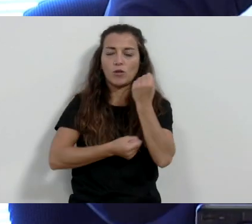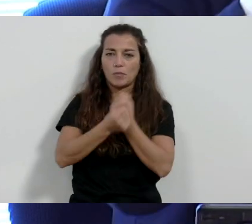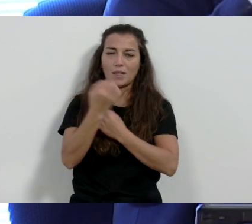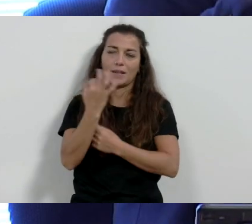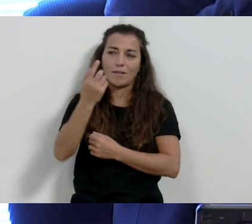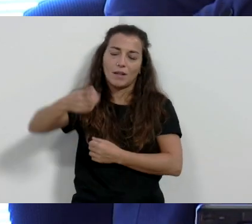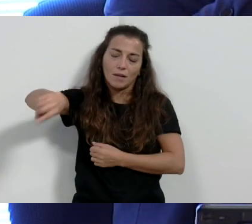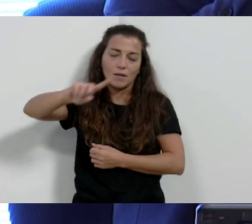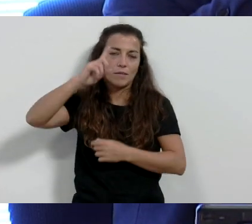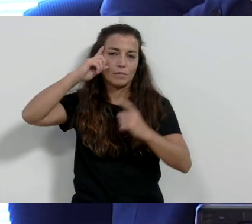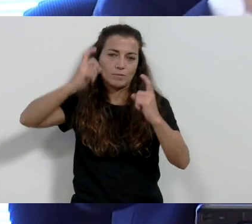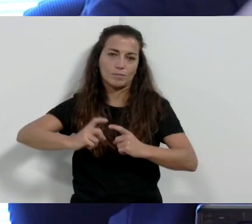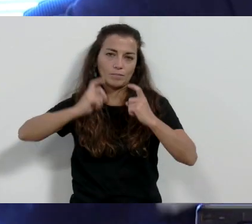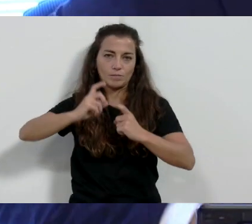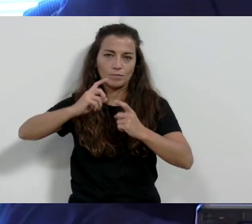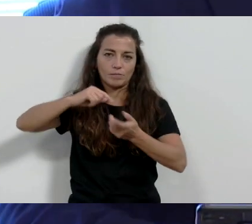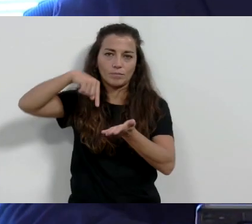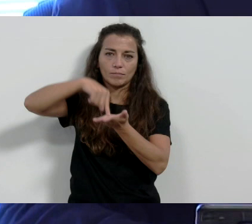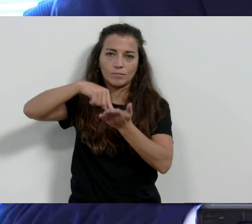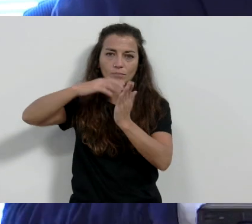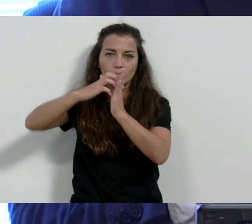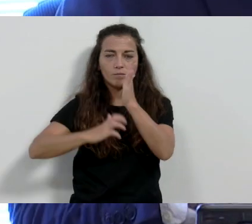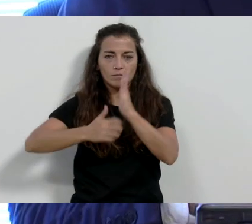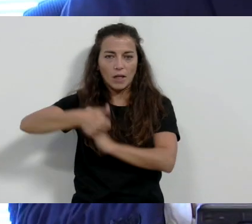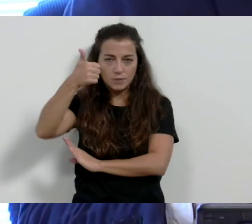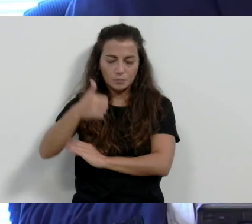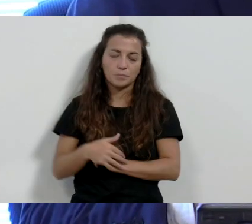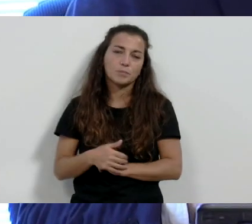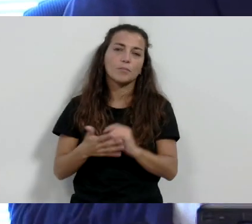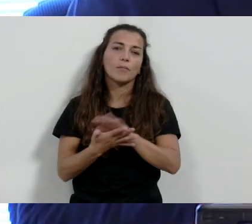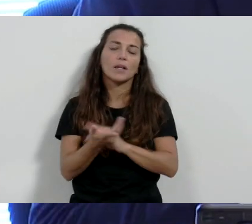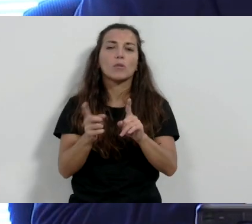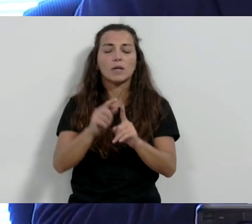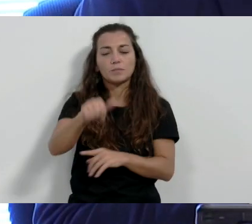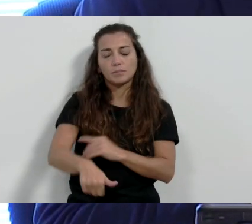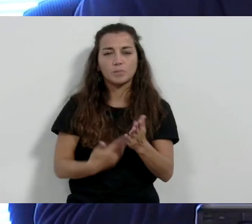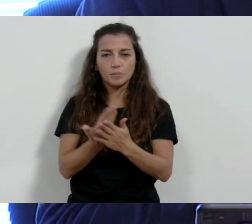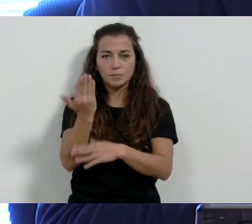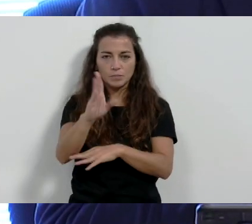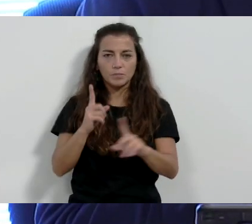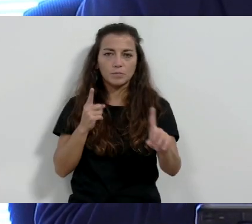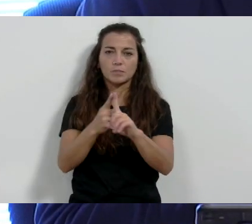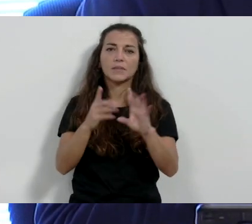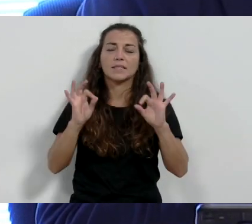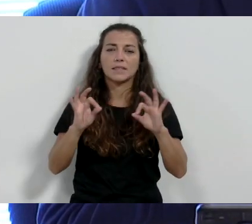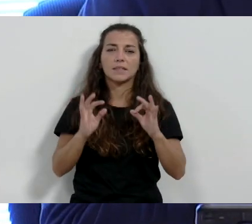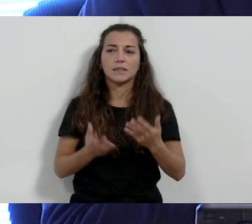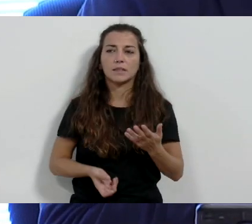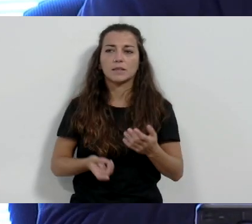mayor. Como digo, esta moción lo que pretende es conocer la voluntad del equipo de Gobierno de si